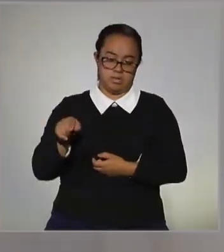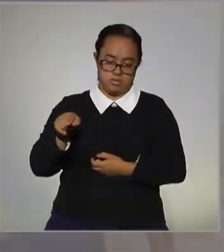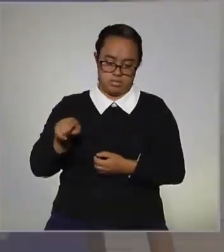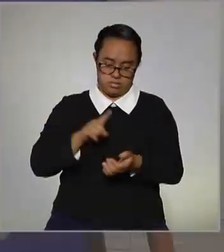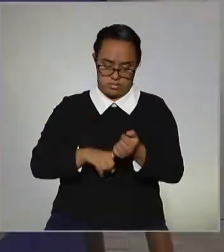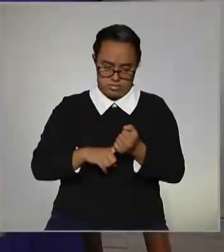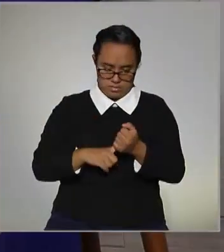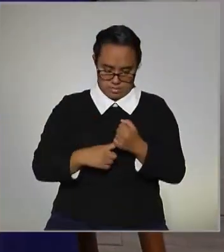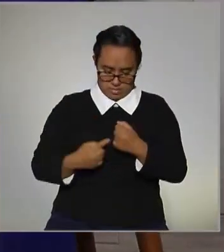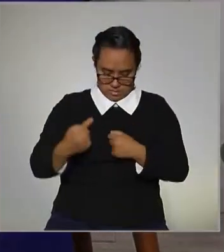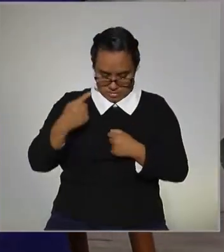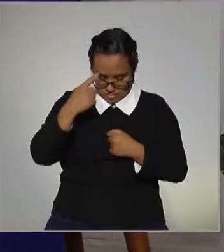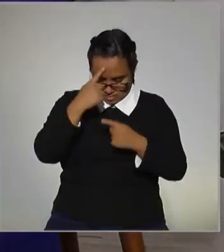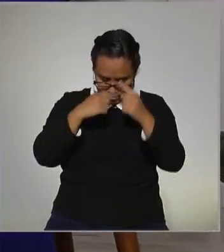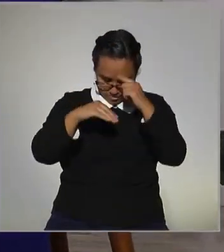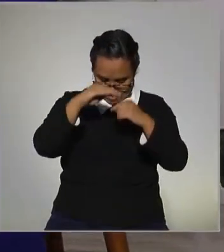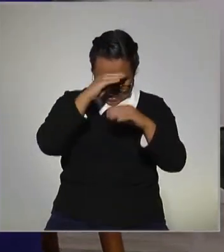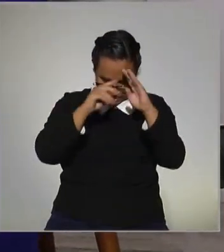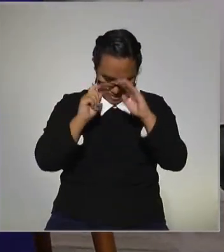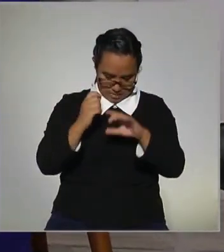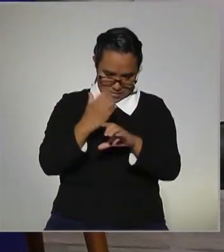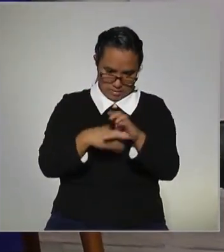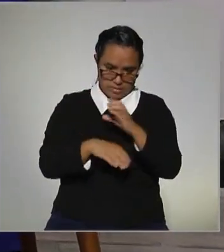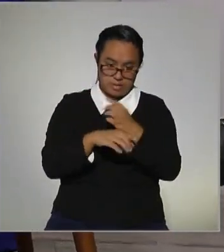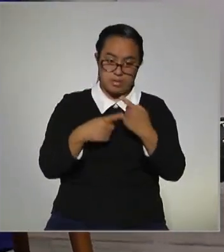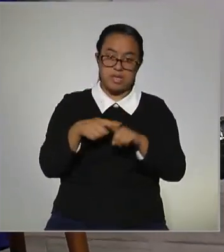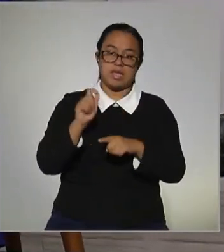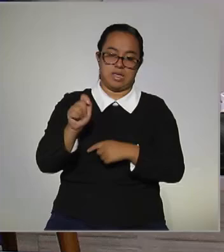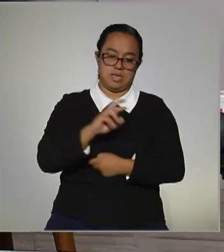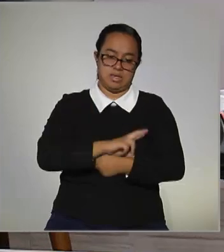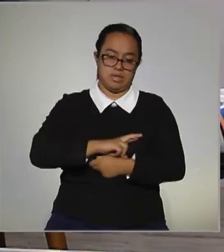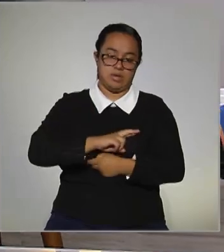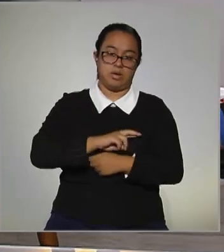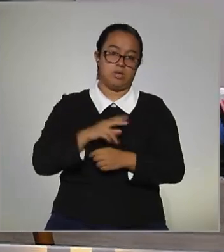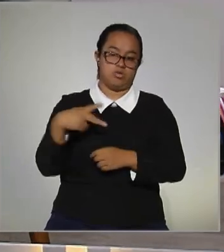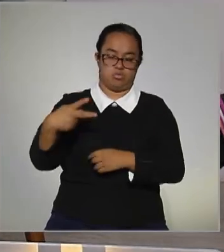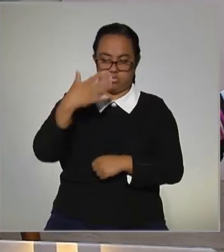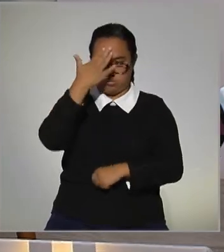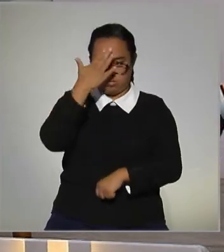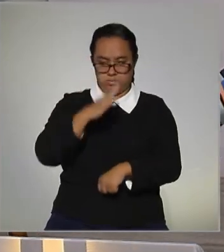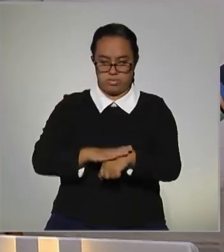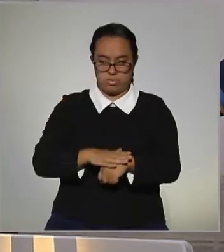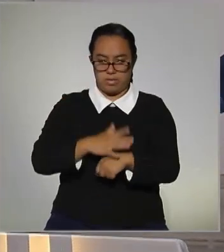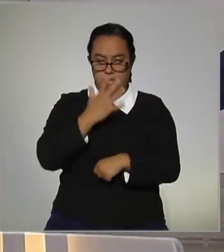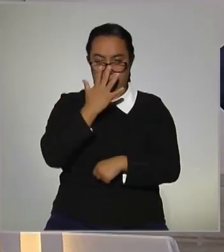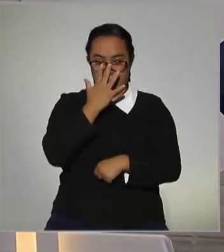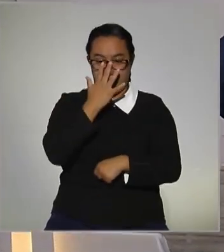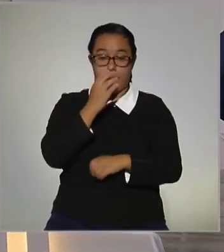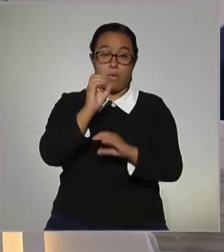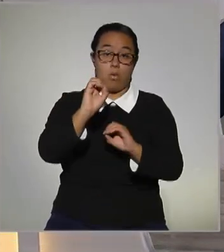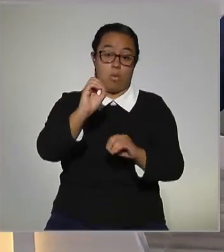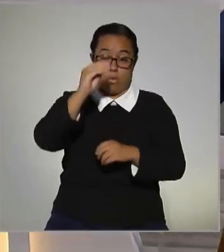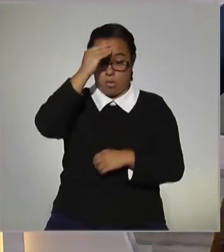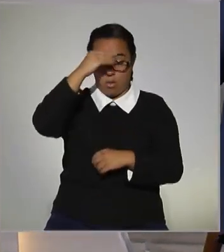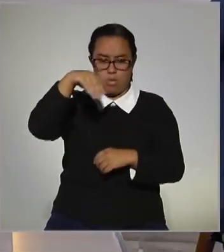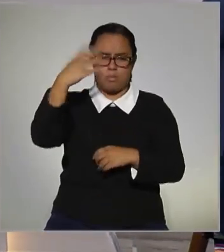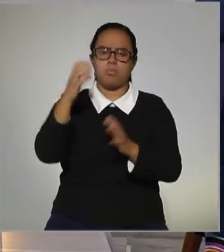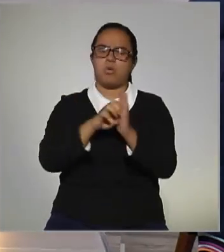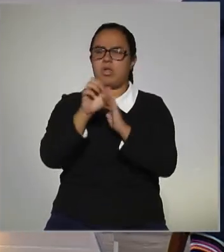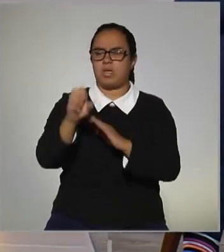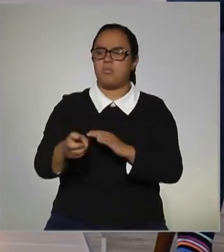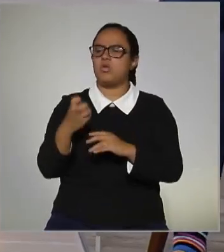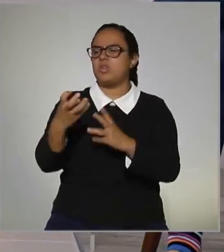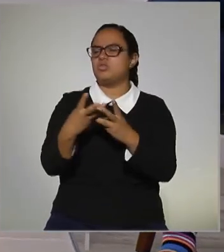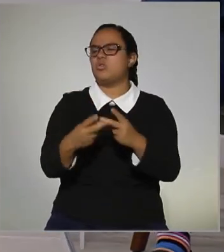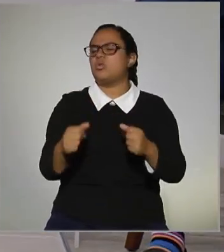una remembranza de cosas, porque también algo que tiene que ver con el resentimiento, la cuestión de la memoria, ¿no? O sea, hay algo, y el olvido, ¿no? O sea, como uno puede decir, bueno, la